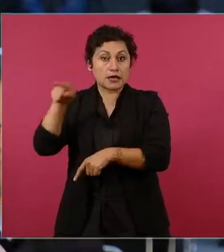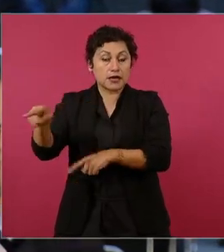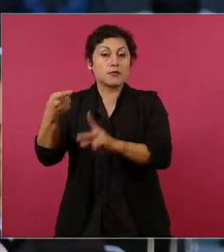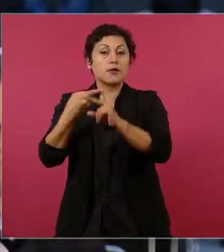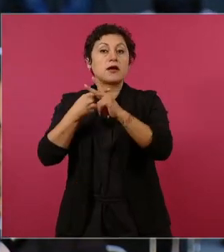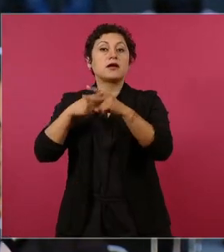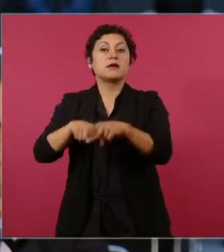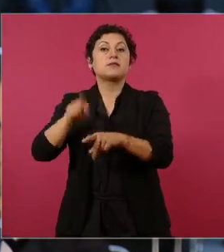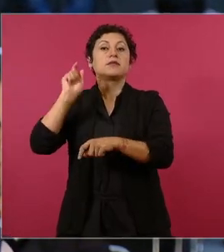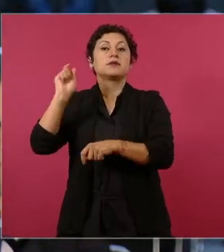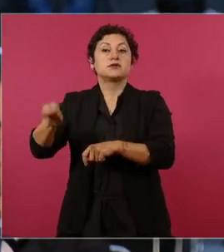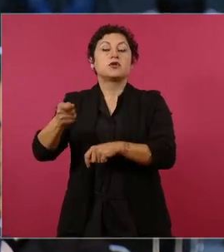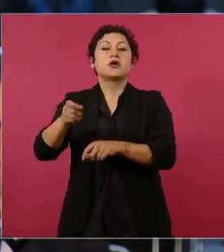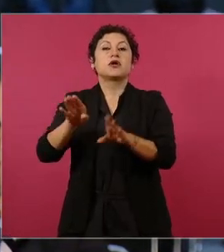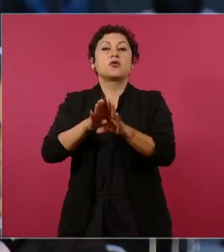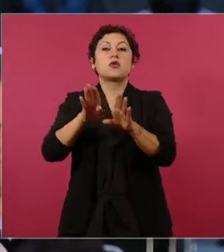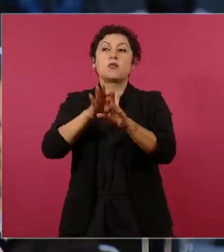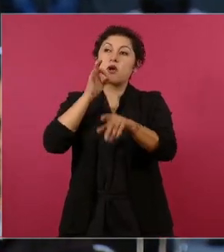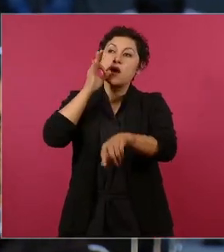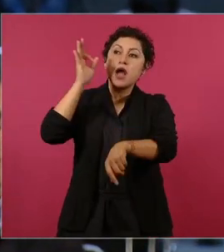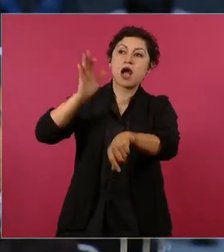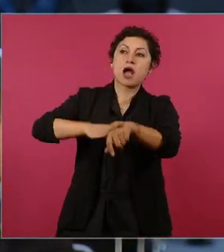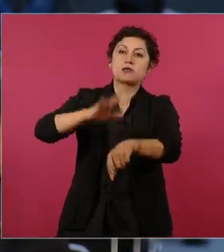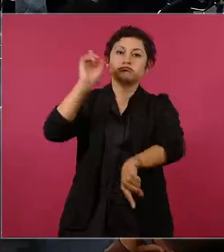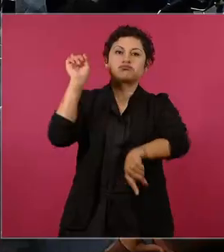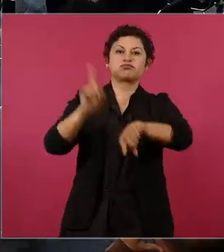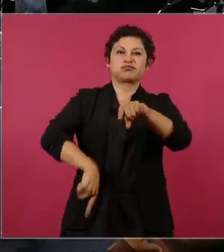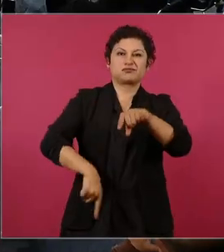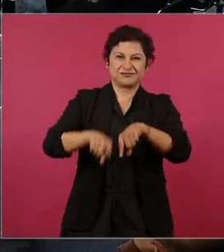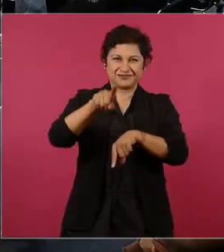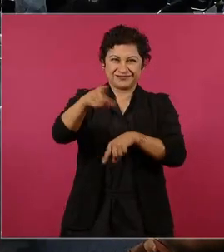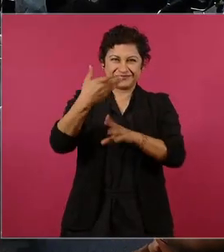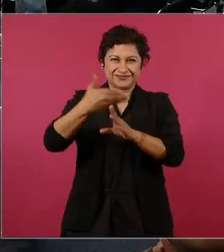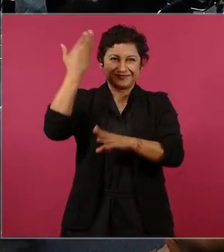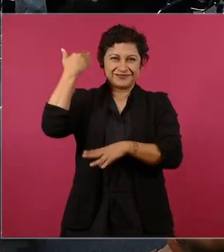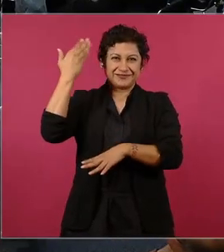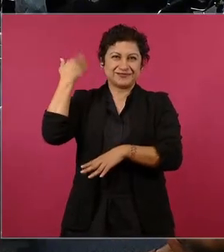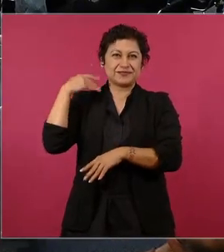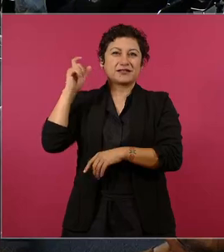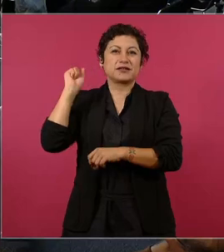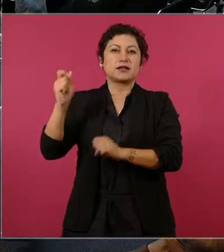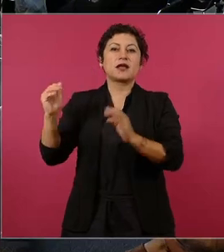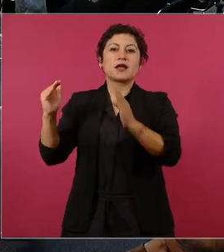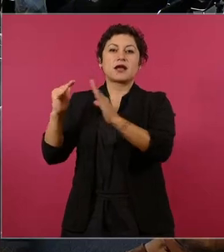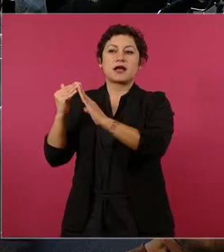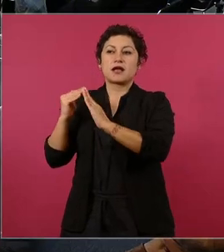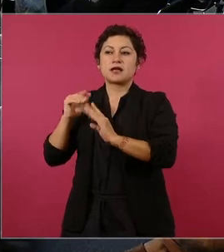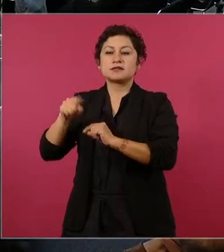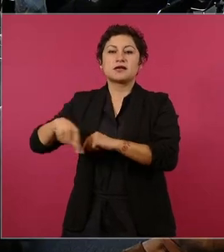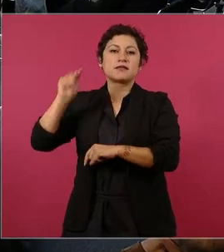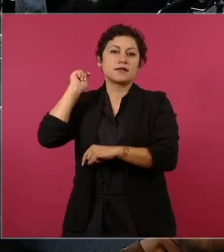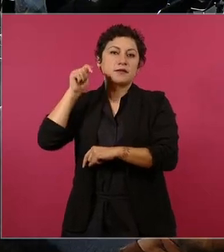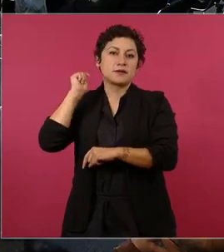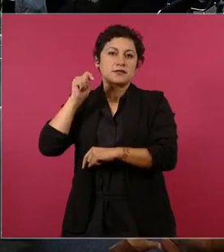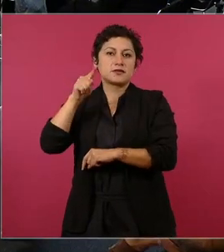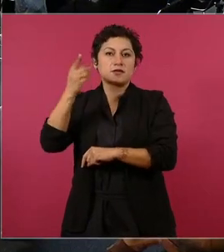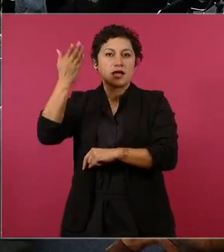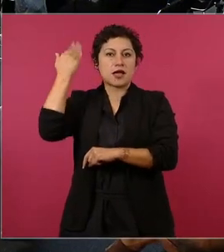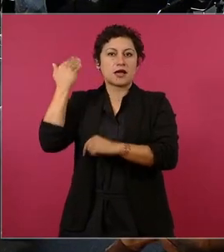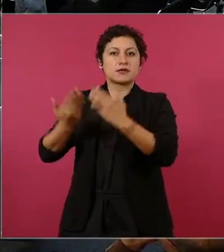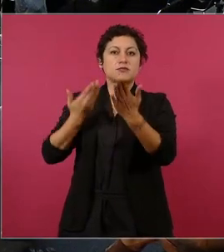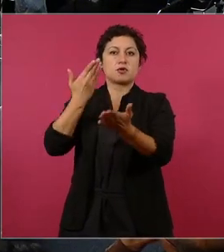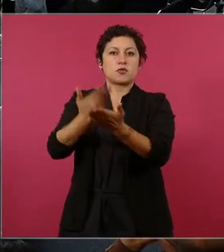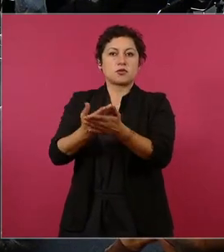de la revocación de mandato cuando usted proponía a los dirigentes de las casas del tabasqueño en la República Mexicana. Entonces,